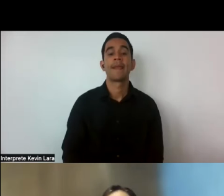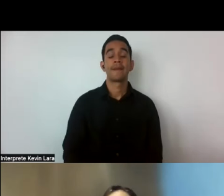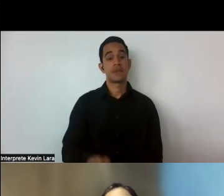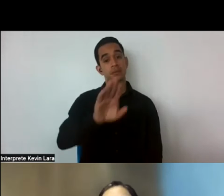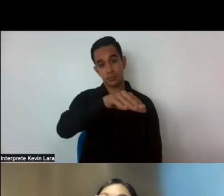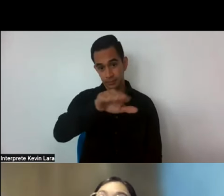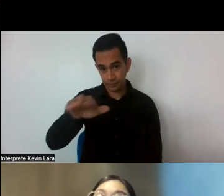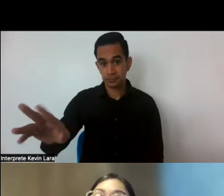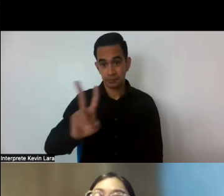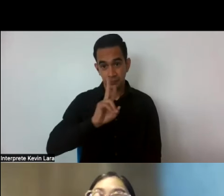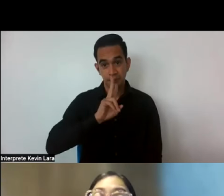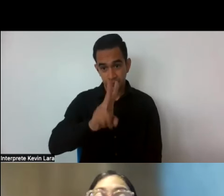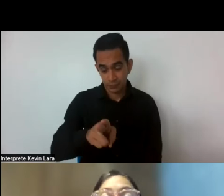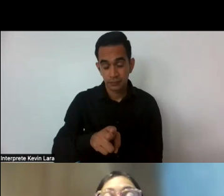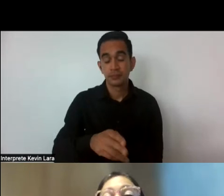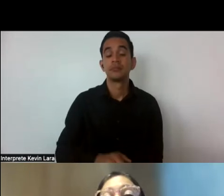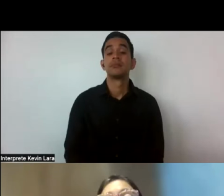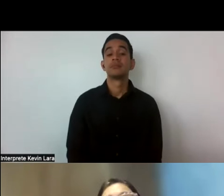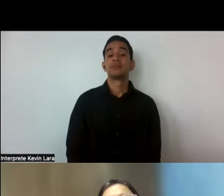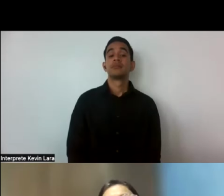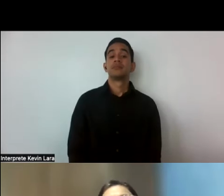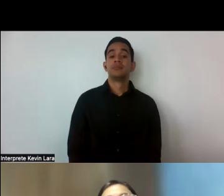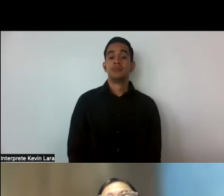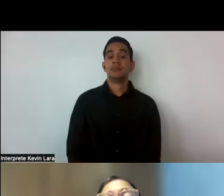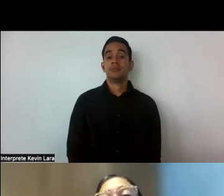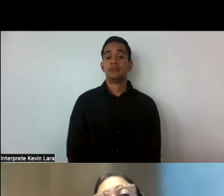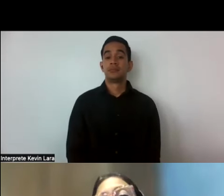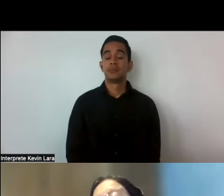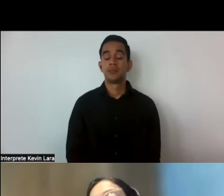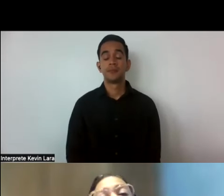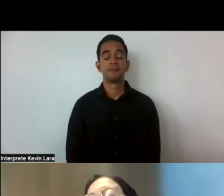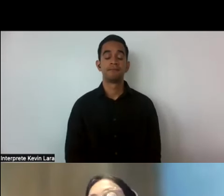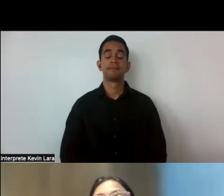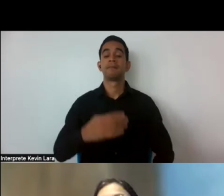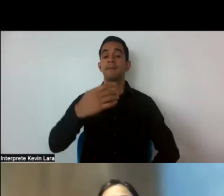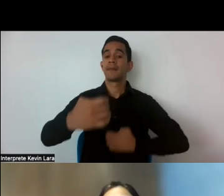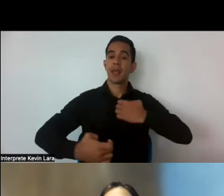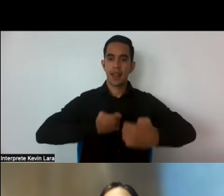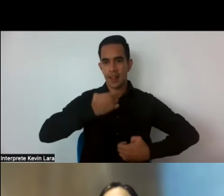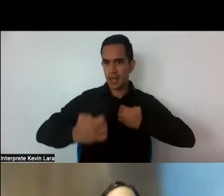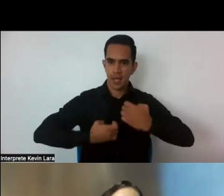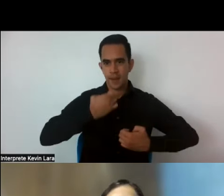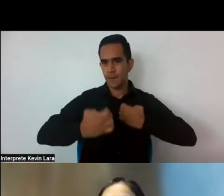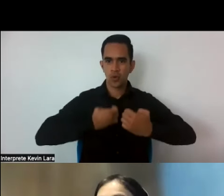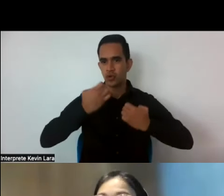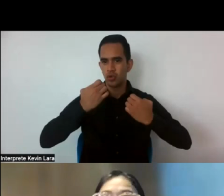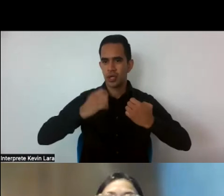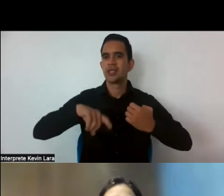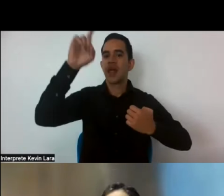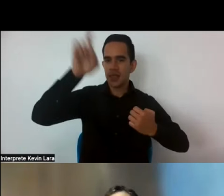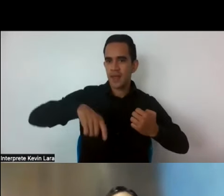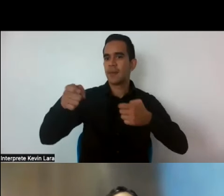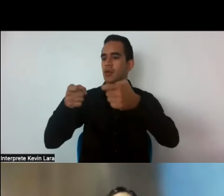la presentación me ayude, es que cada emoción tiene que ser gestionada.